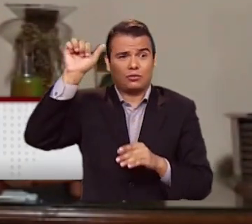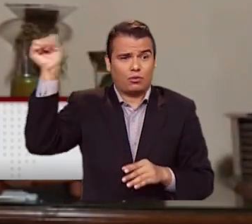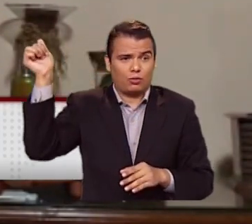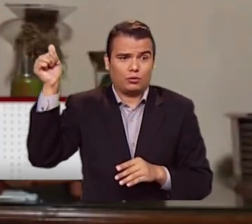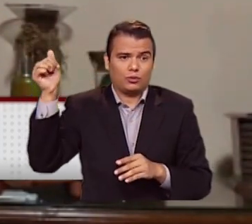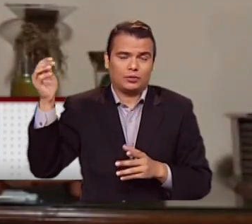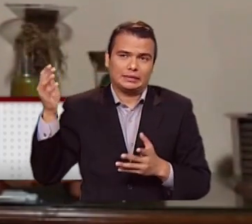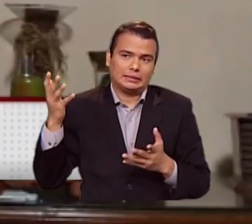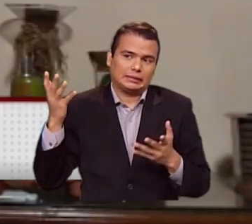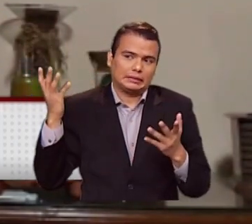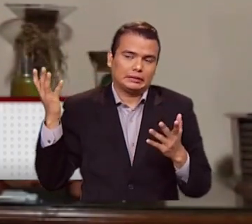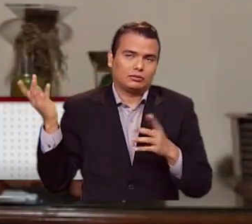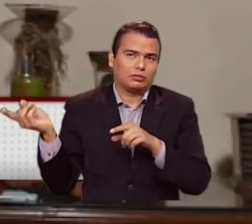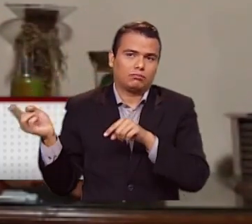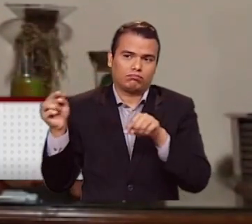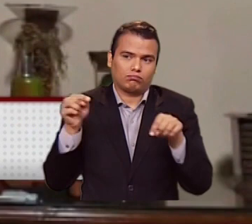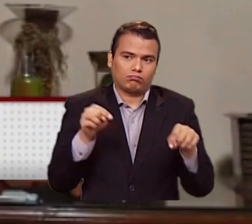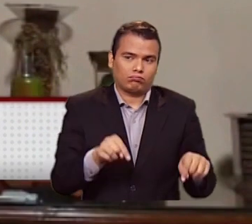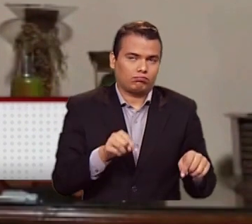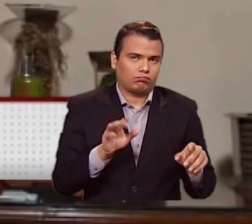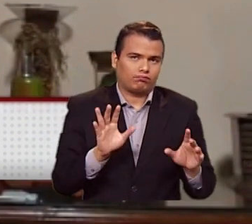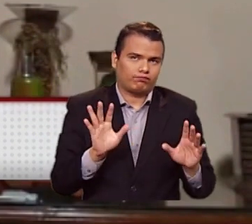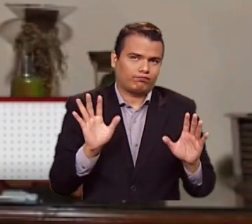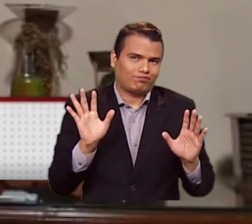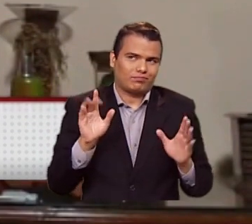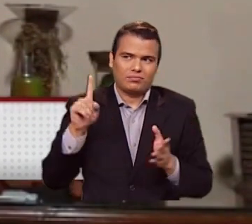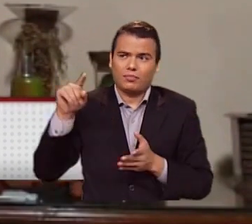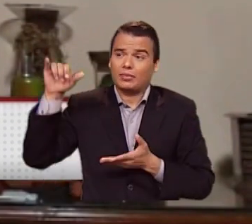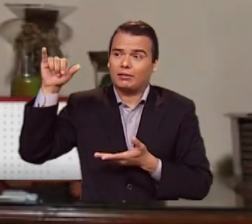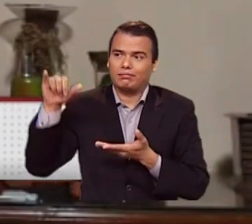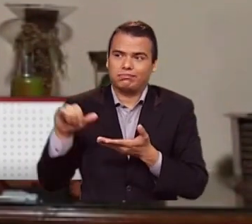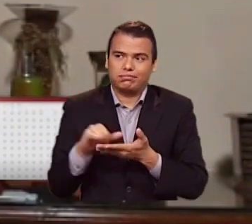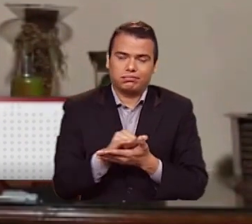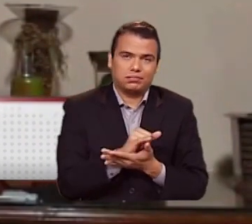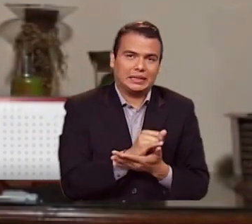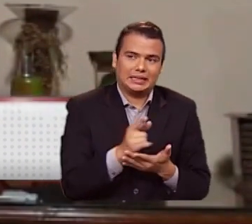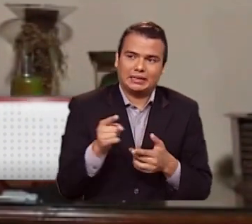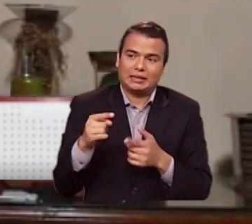de que veníamos de viaje, veníamos de aviones, de aeropuertos.